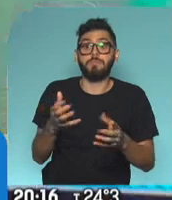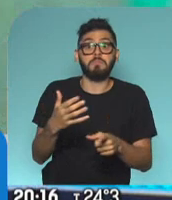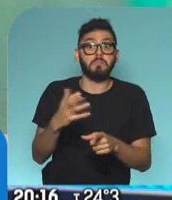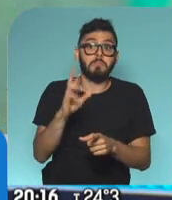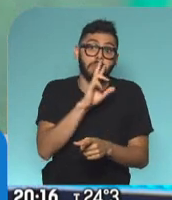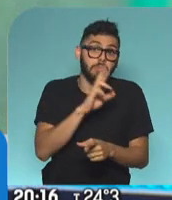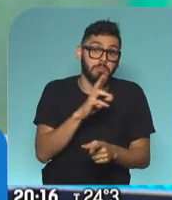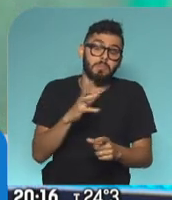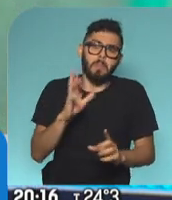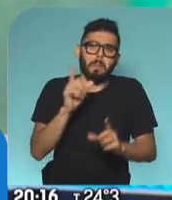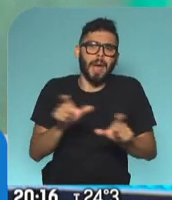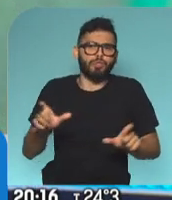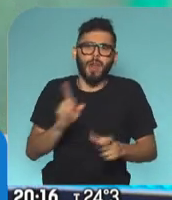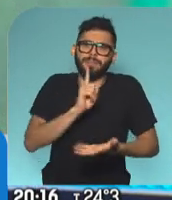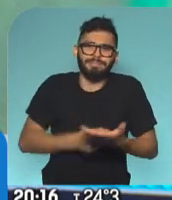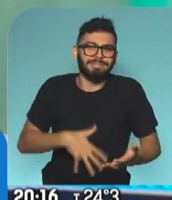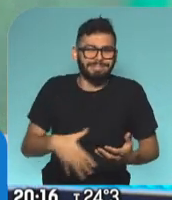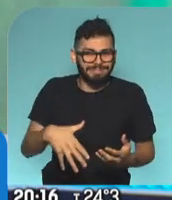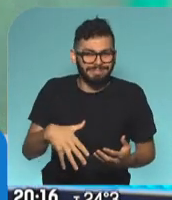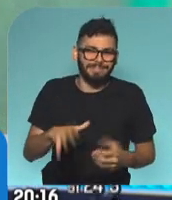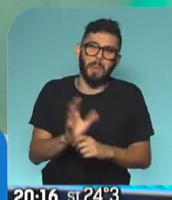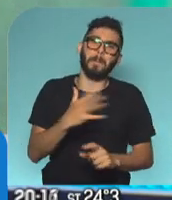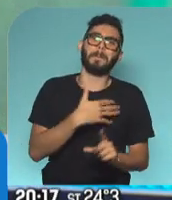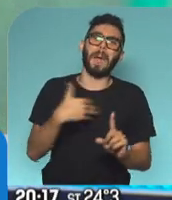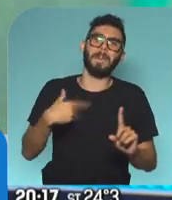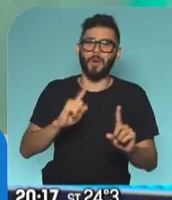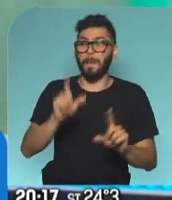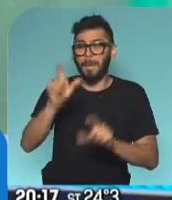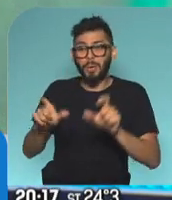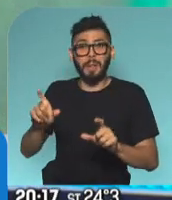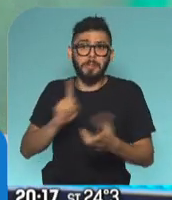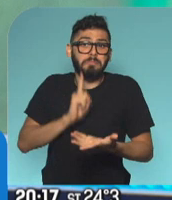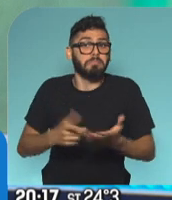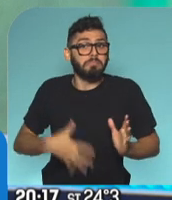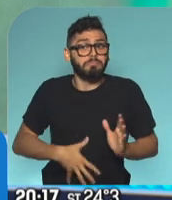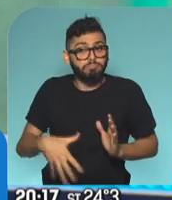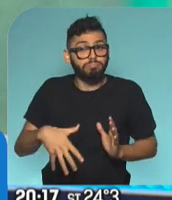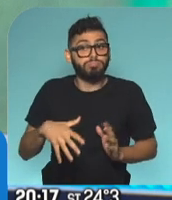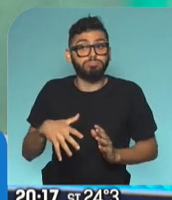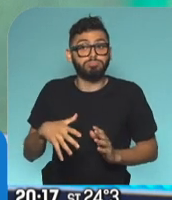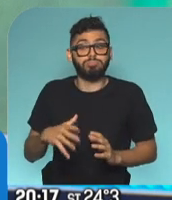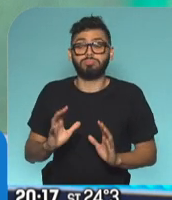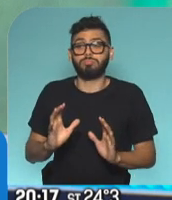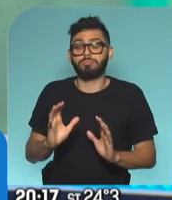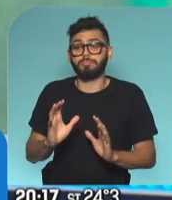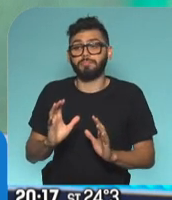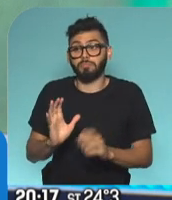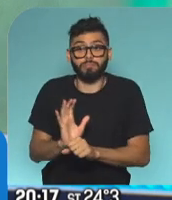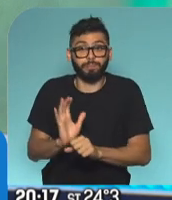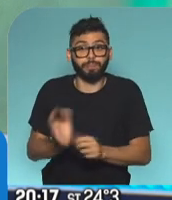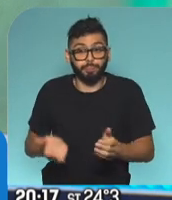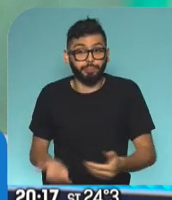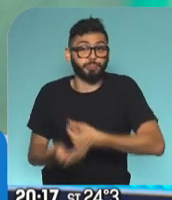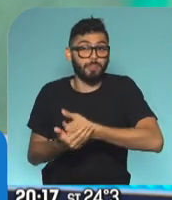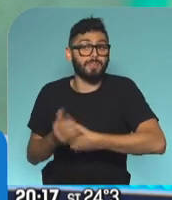maternal decimos ahora es una palabra que hemos incorporado pero quienes deciden justamente cuidar y